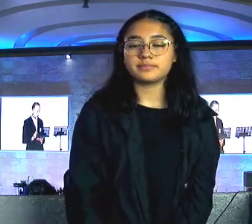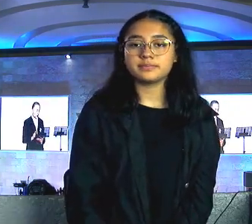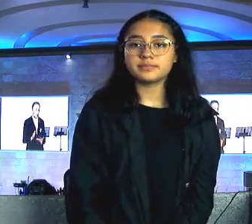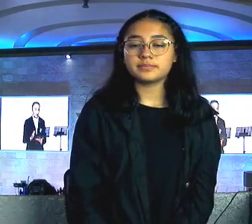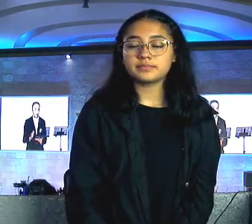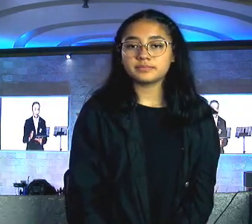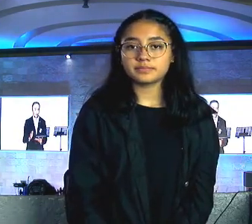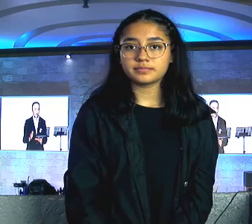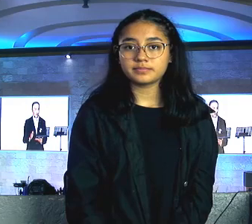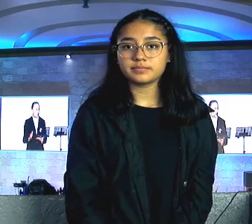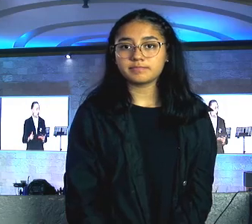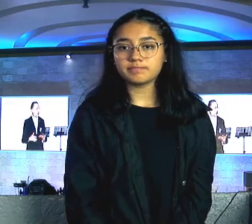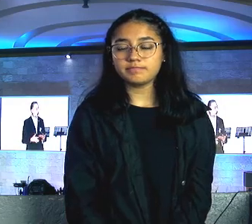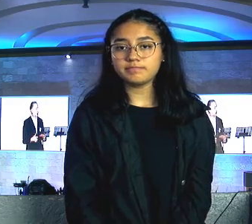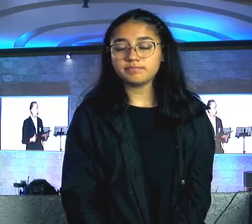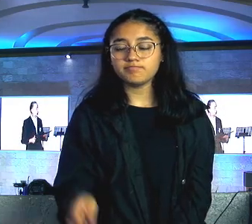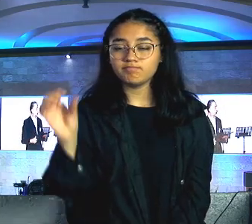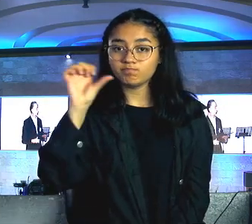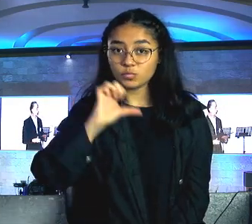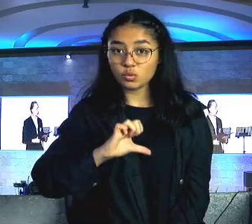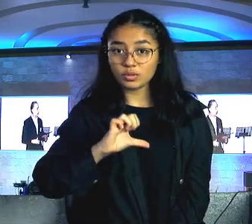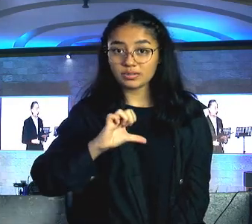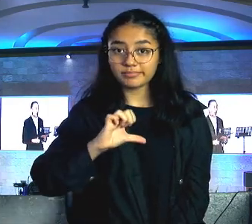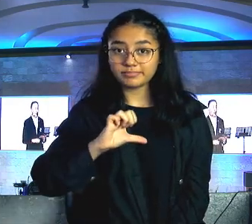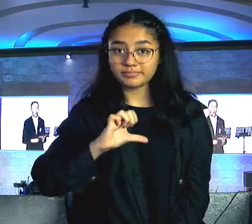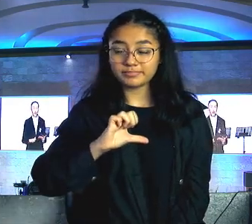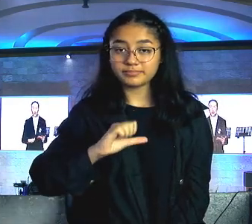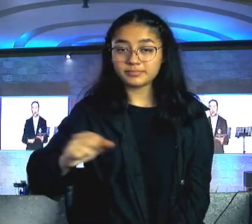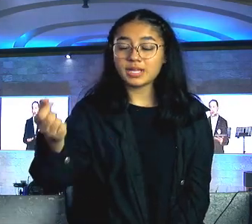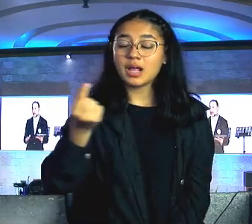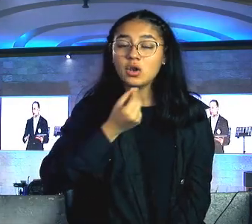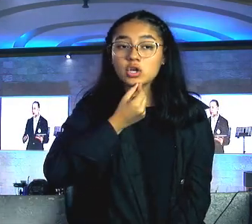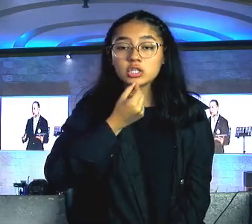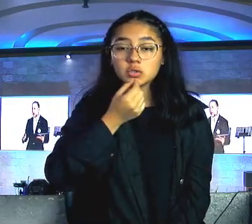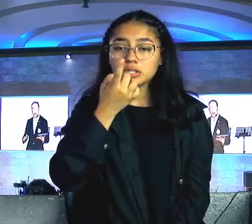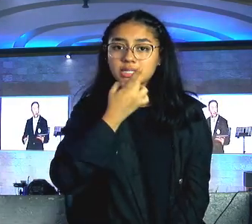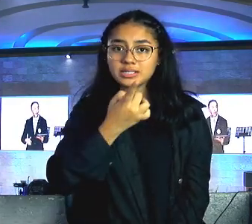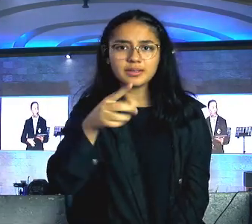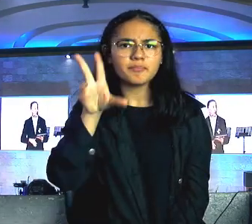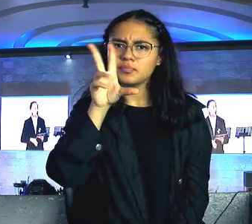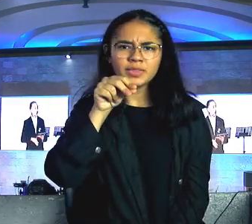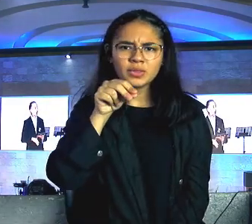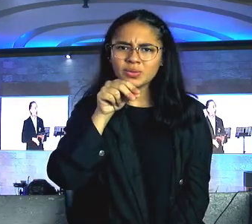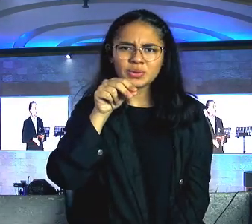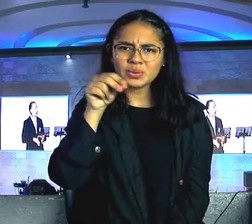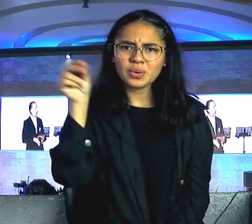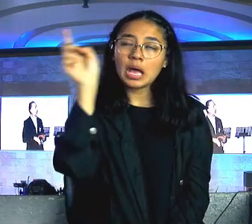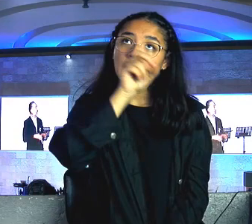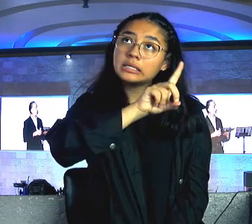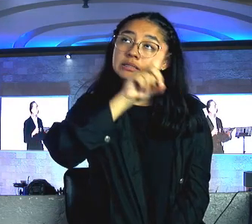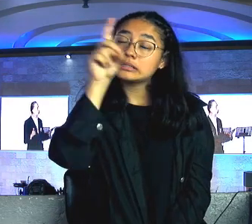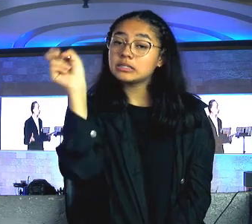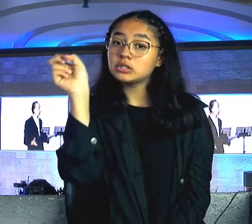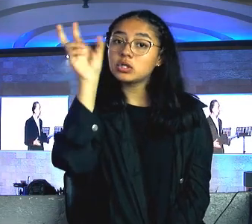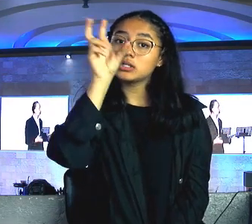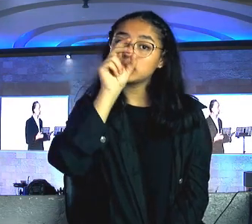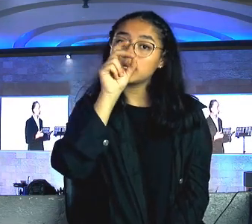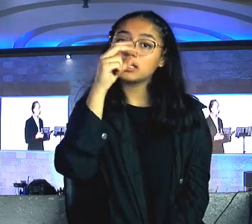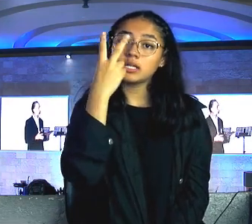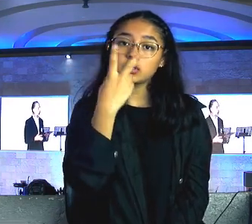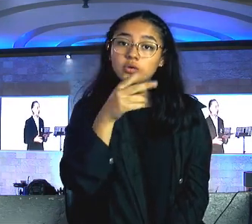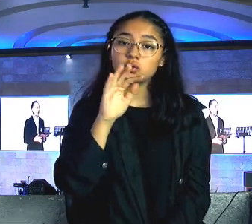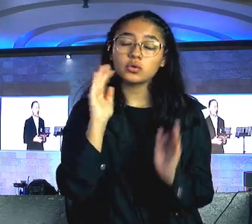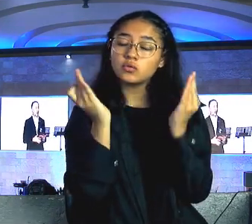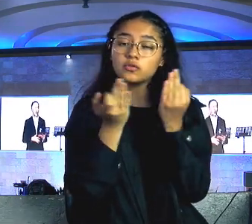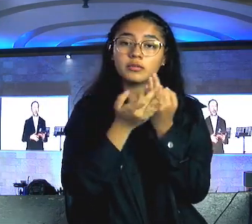Bueno, hoy estamos en un punto en donde a los niños les dicen: no, hay 132 maneras en que tú te